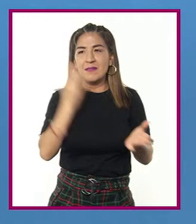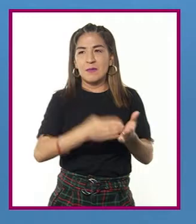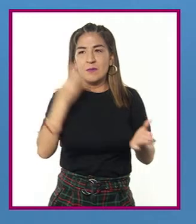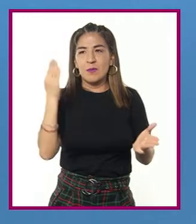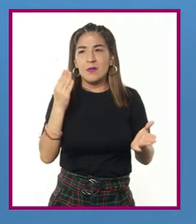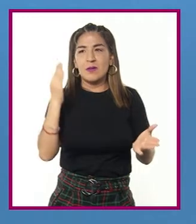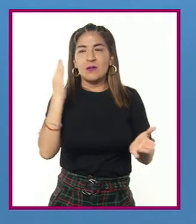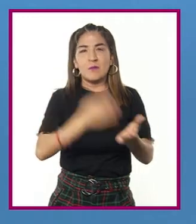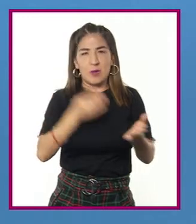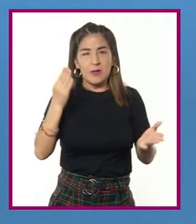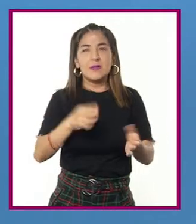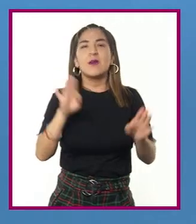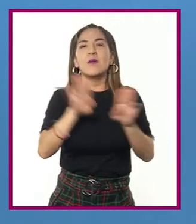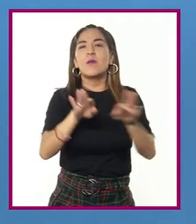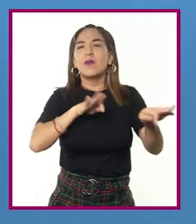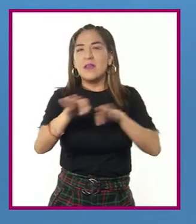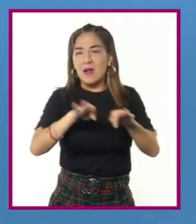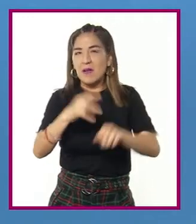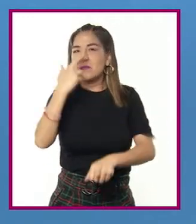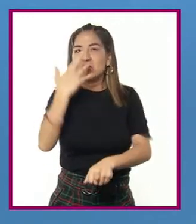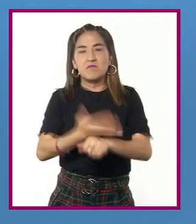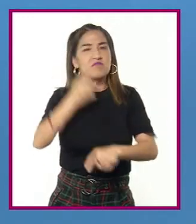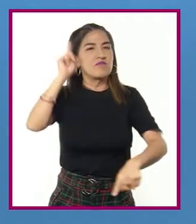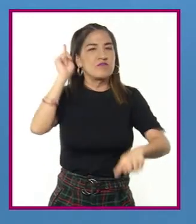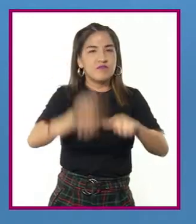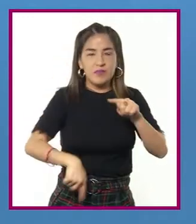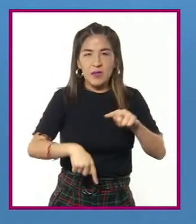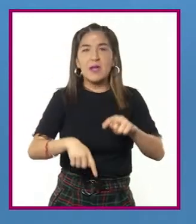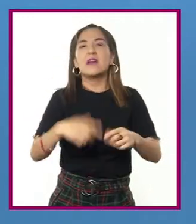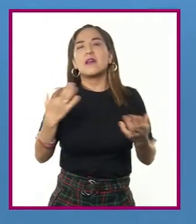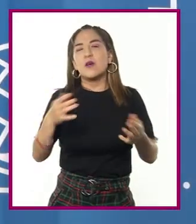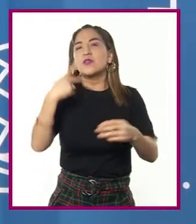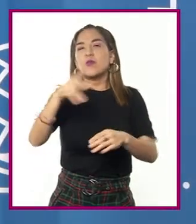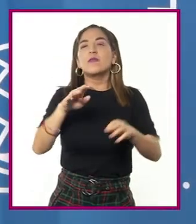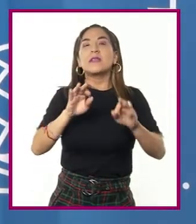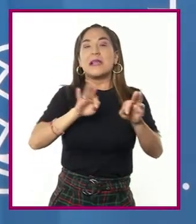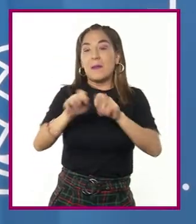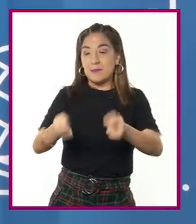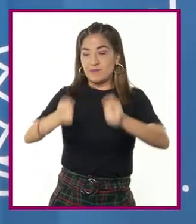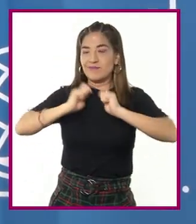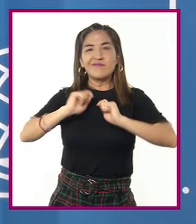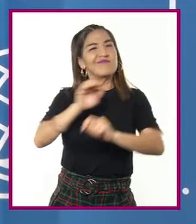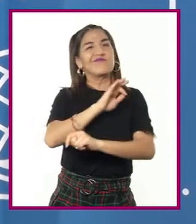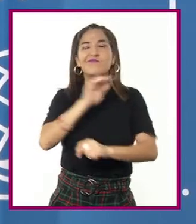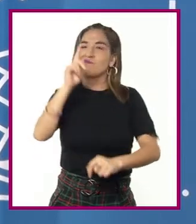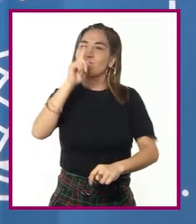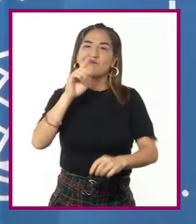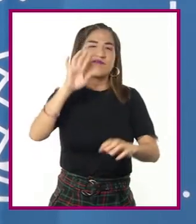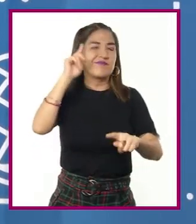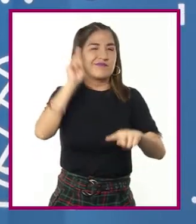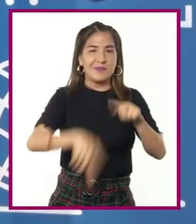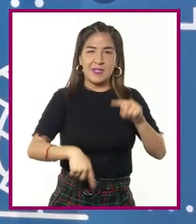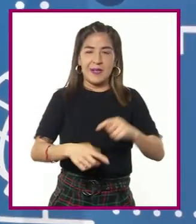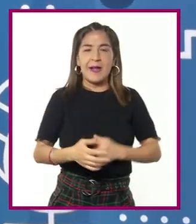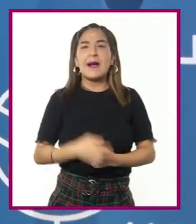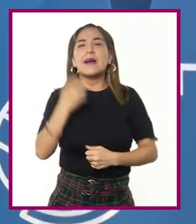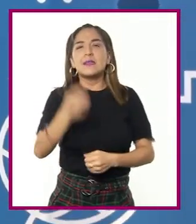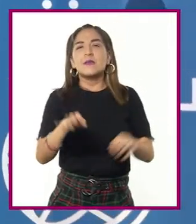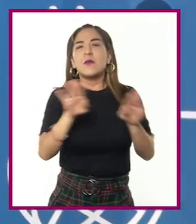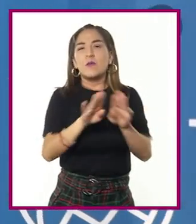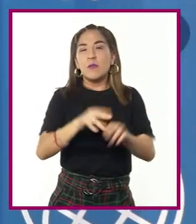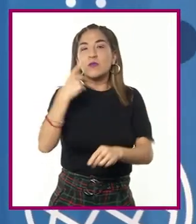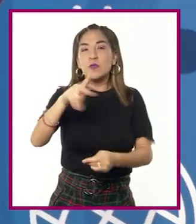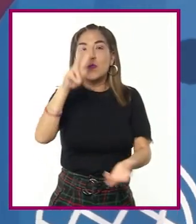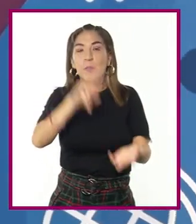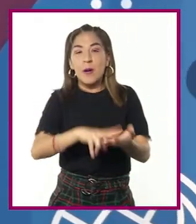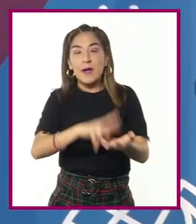empleo, suspensión del cargo o comisión, entre otras. No está por demás recordar que los valores y